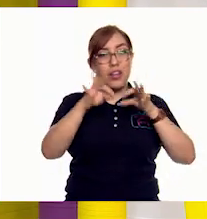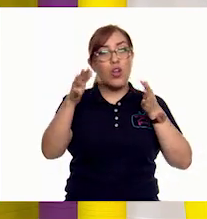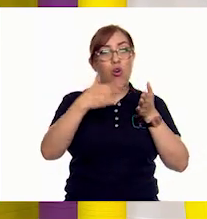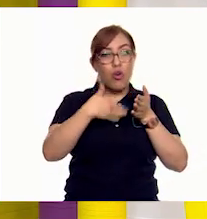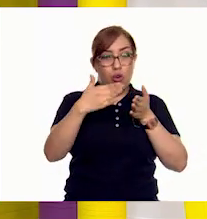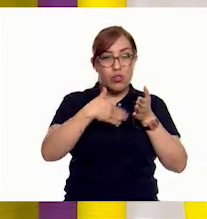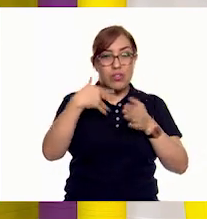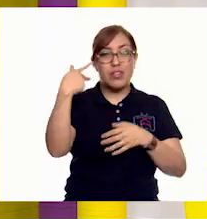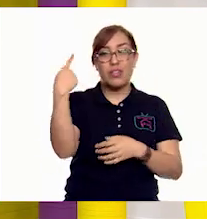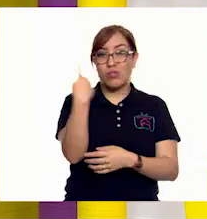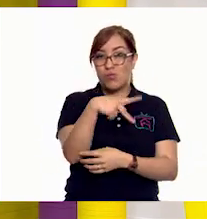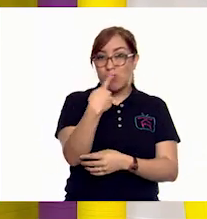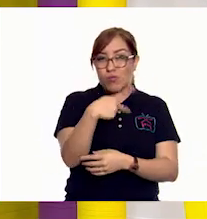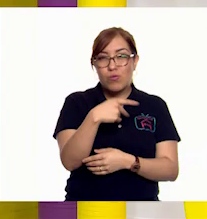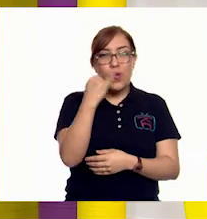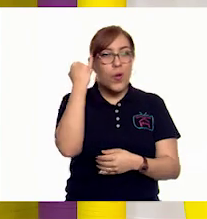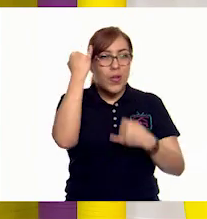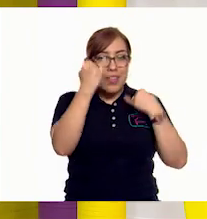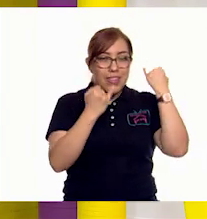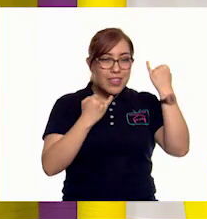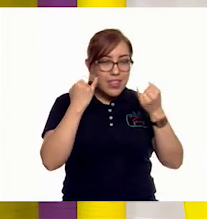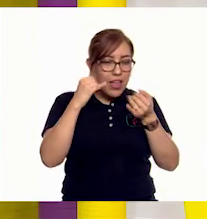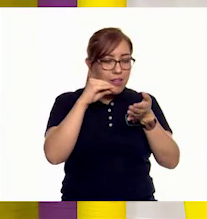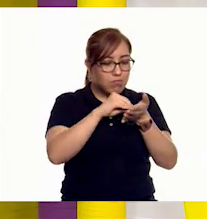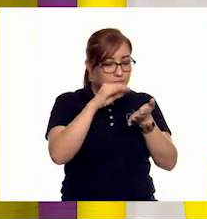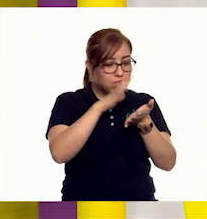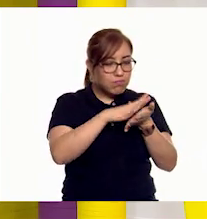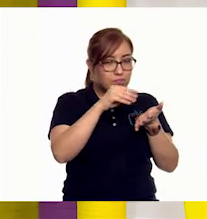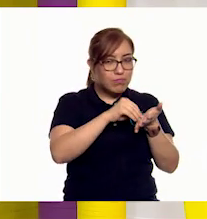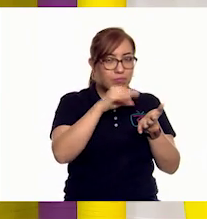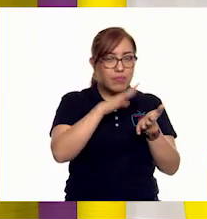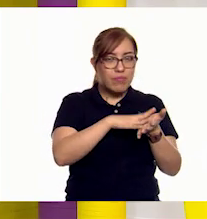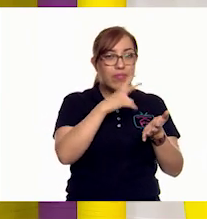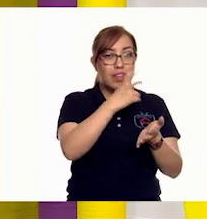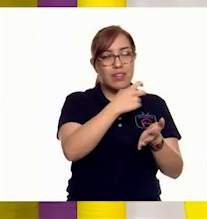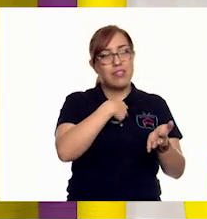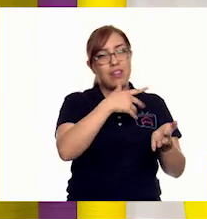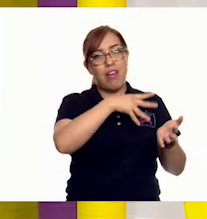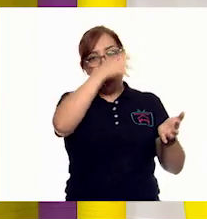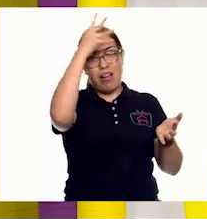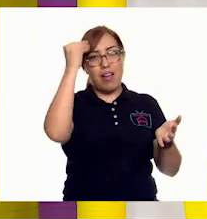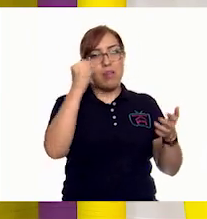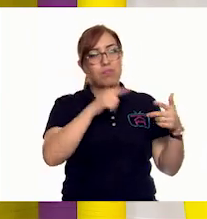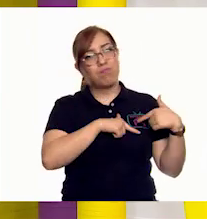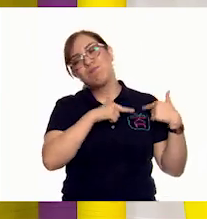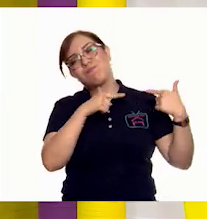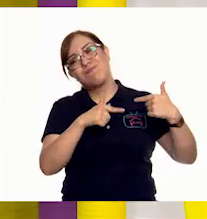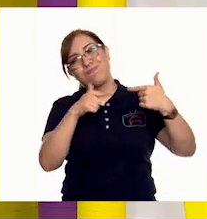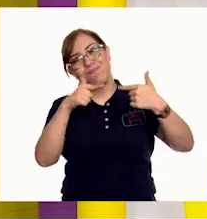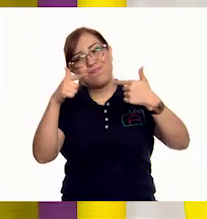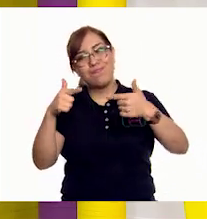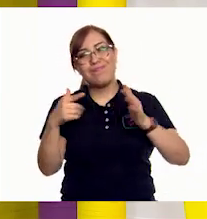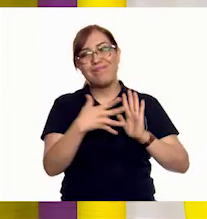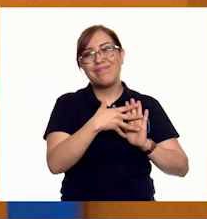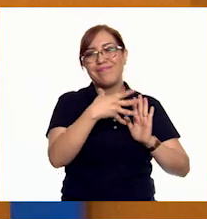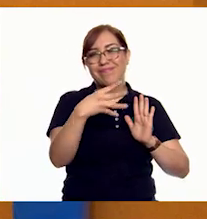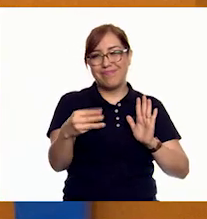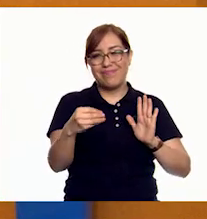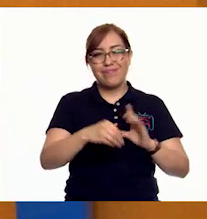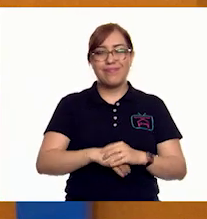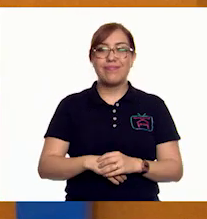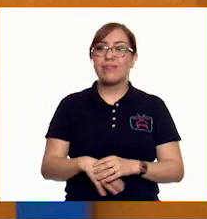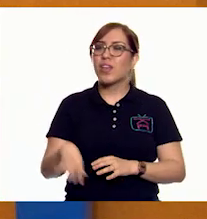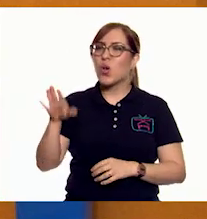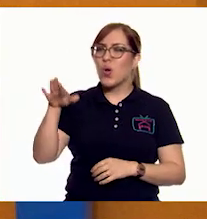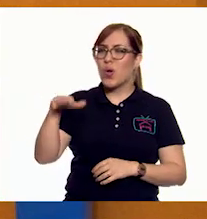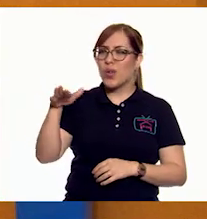como sus recetas y sus formas de hacer ciertas cosas, y las vamos repitiendo en mi familia. Uh-huh, muy bien. Oye, Pilar, ¿y sabes qué